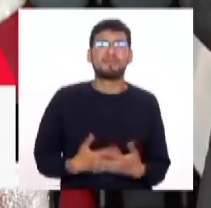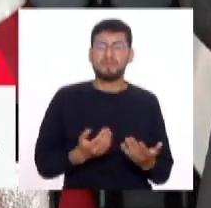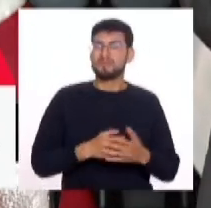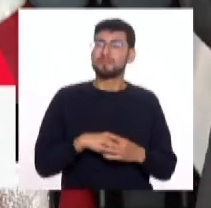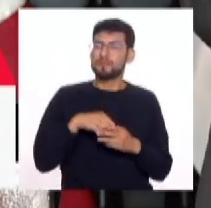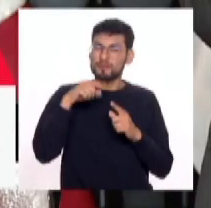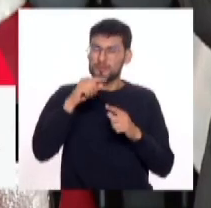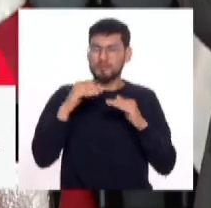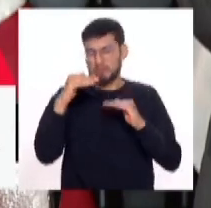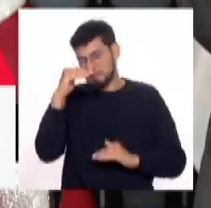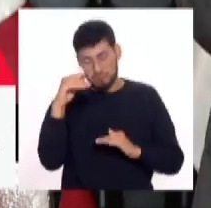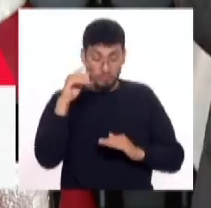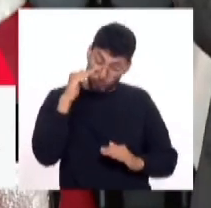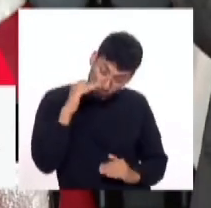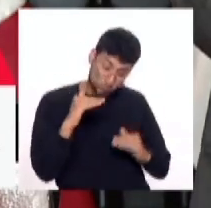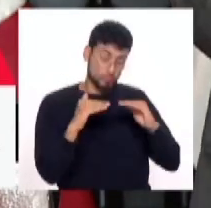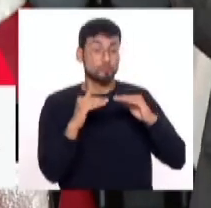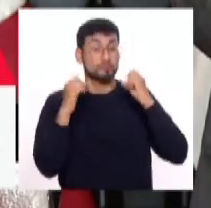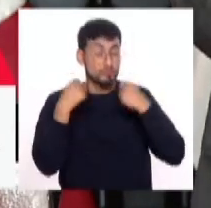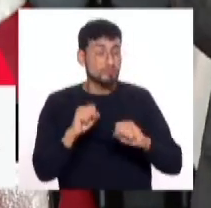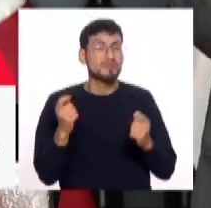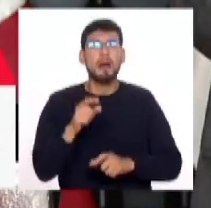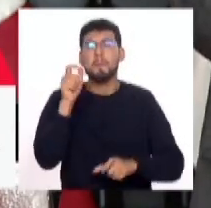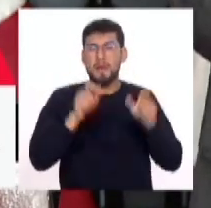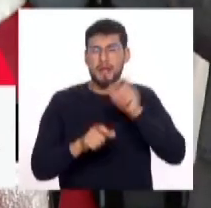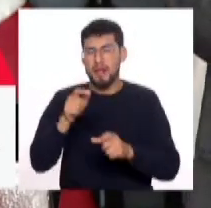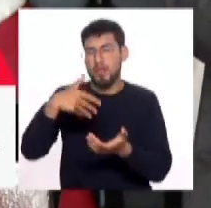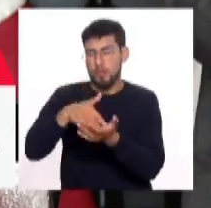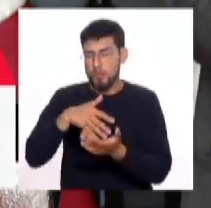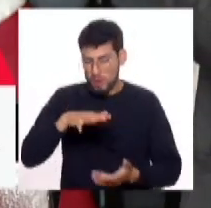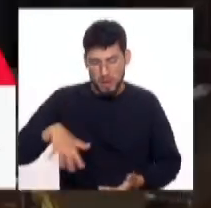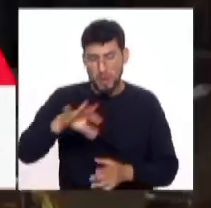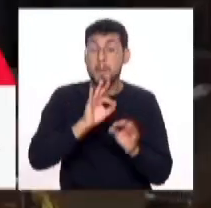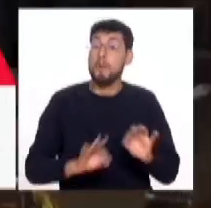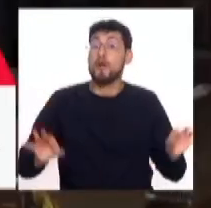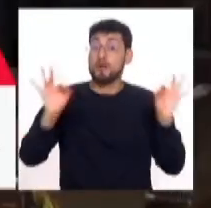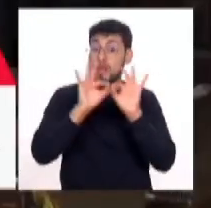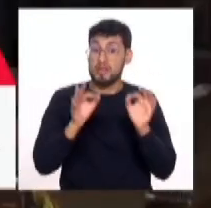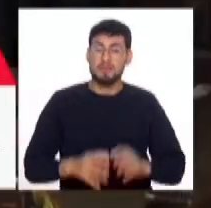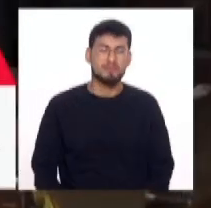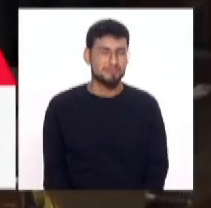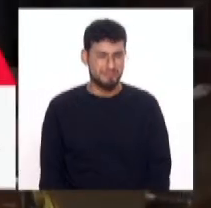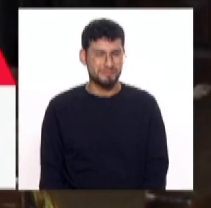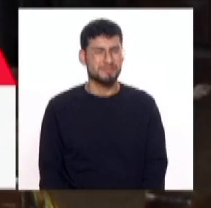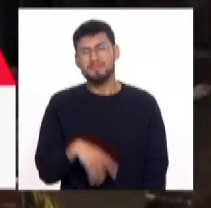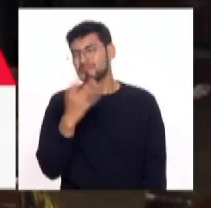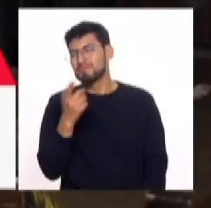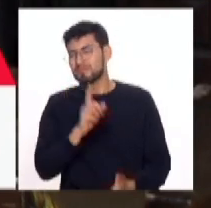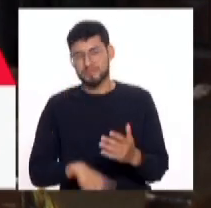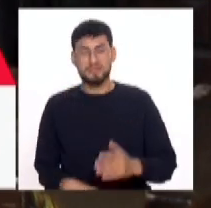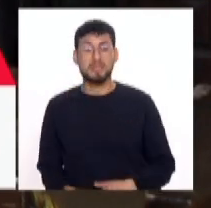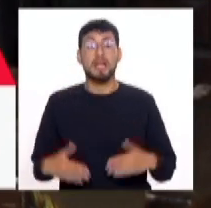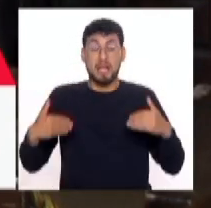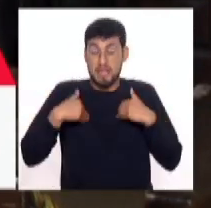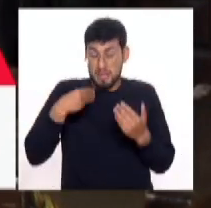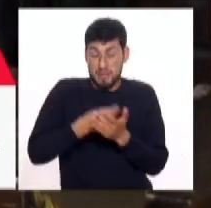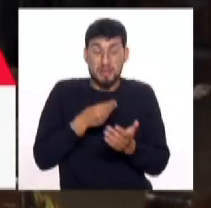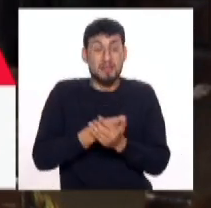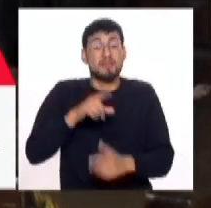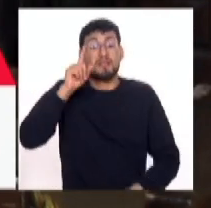de acortar las brechas, sobre todo con las personas más vulnerables. Se cuenta para ello con un presupuesto